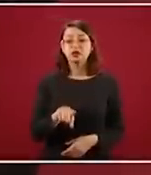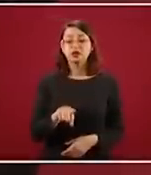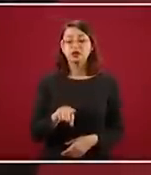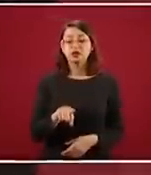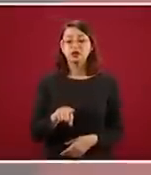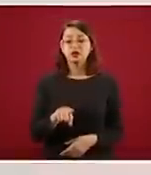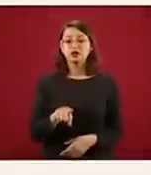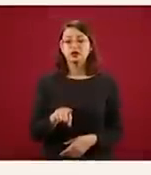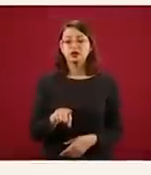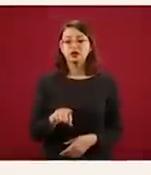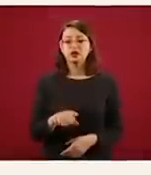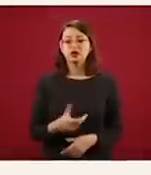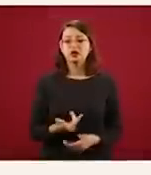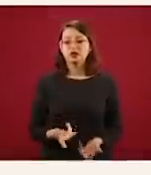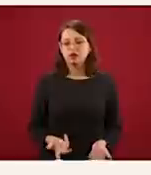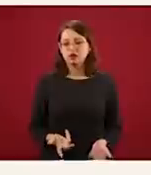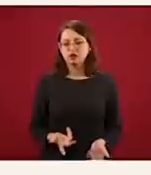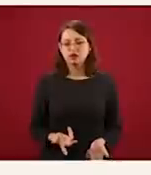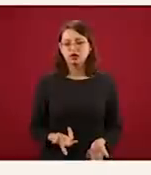hubieron